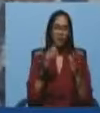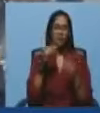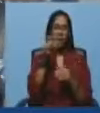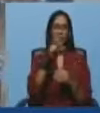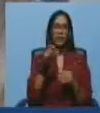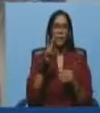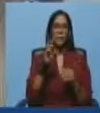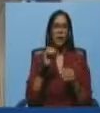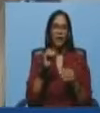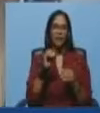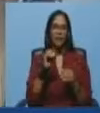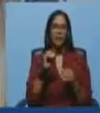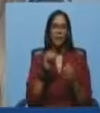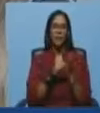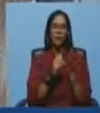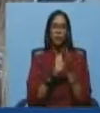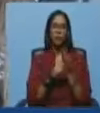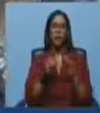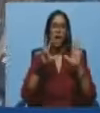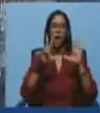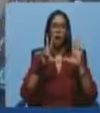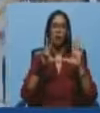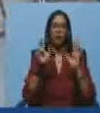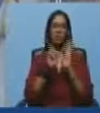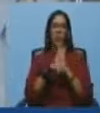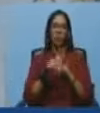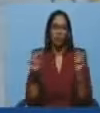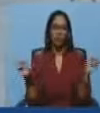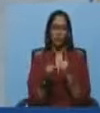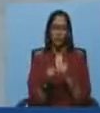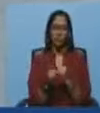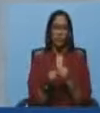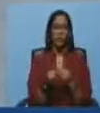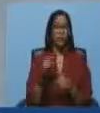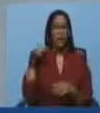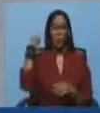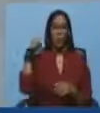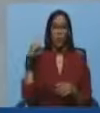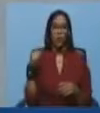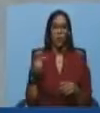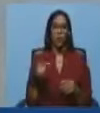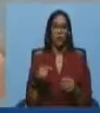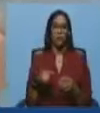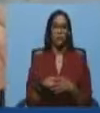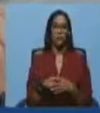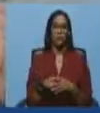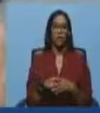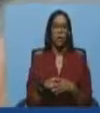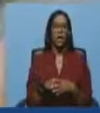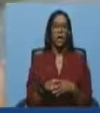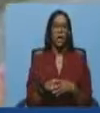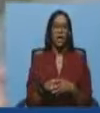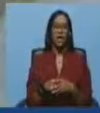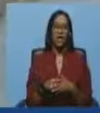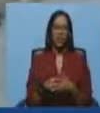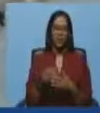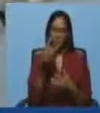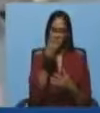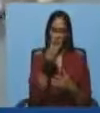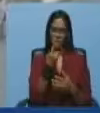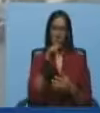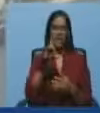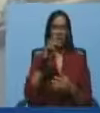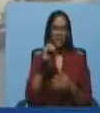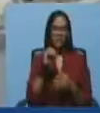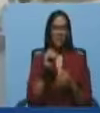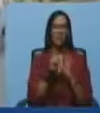20 minutos a 8 segundos. Okay. Es una locura. O sea, el consumir productos de 30 segundos,